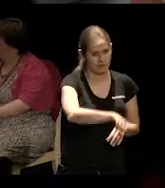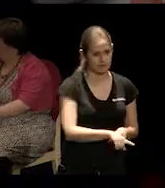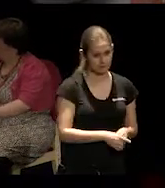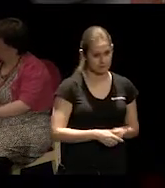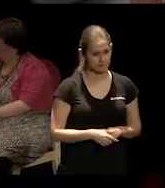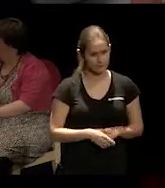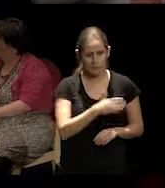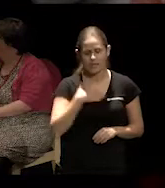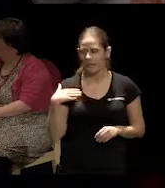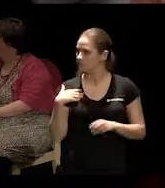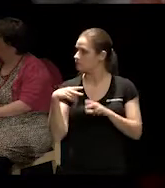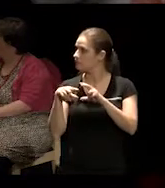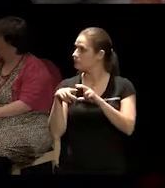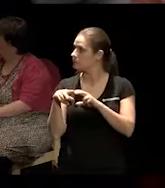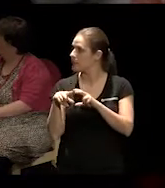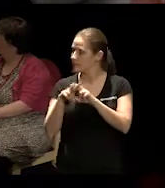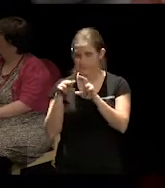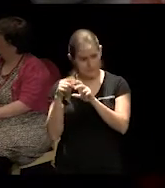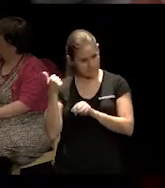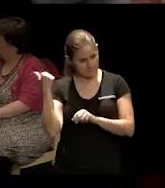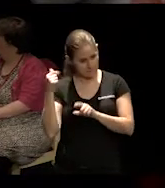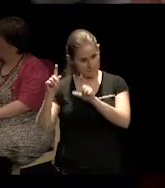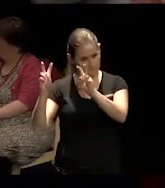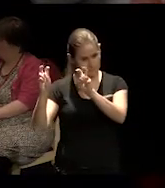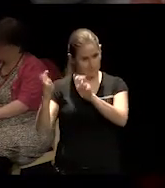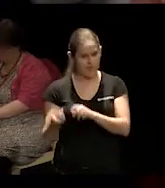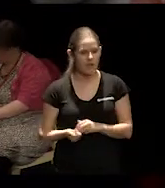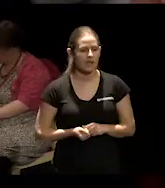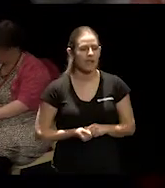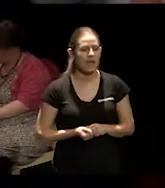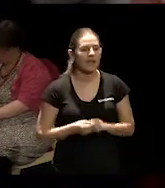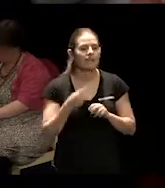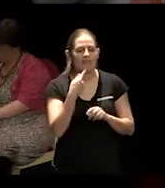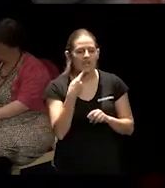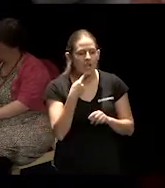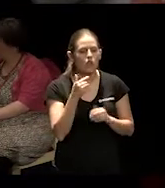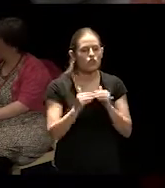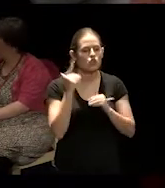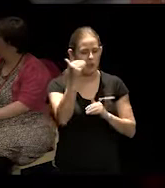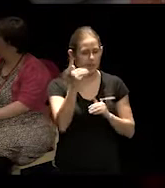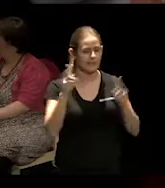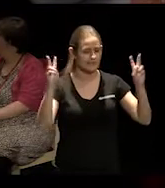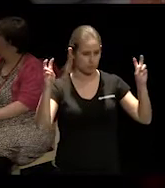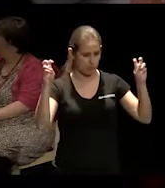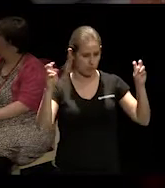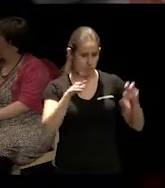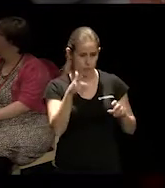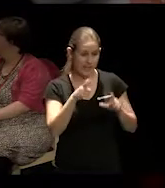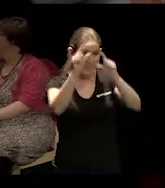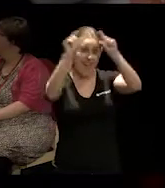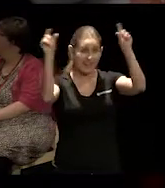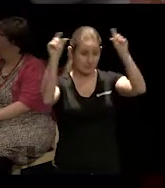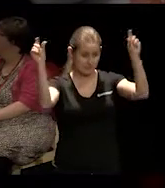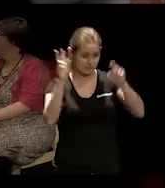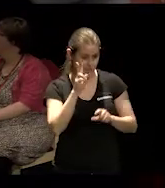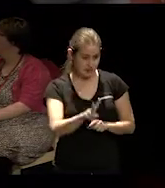Quería que vierais este ejemplo. Los sobretítulos, que es como se llama en teatro a los subtítulos, porque van allá arriba. Y están allá arriba, no sé